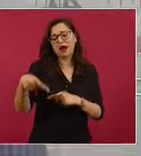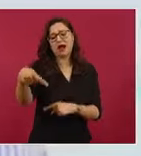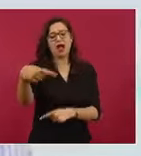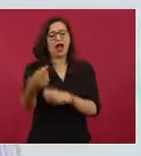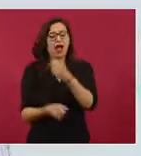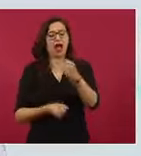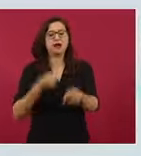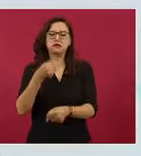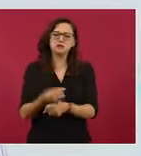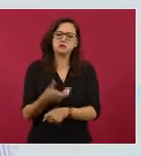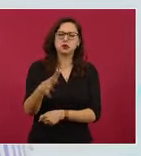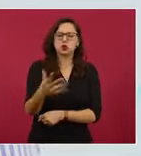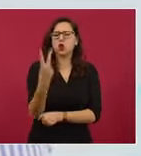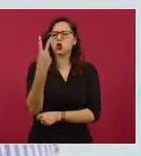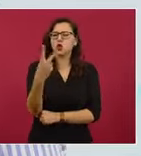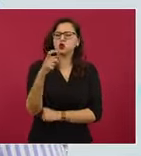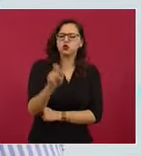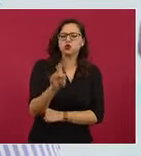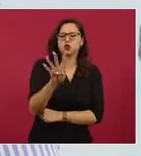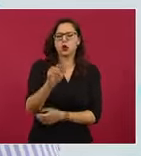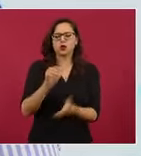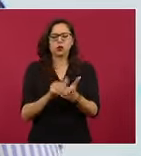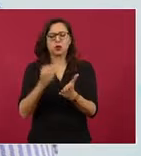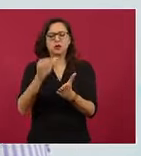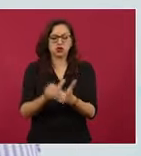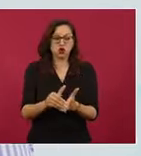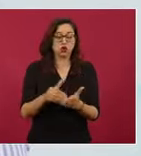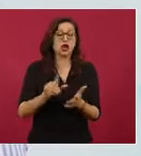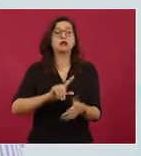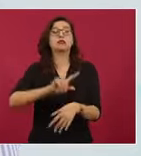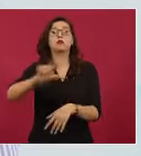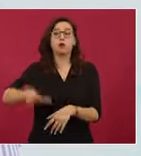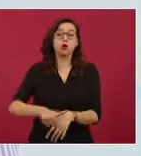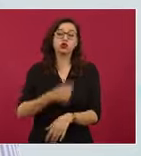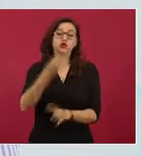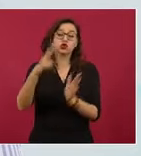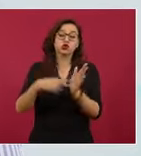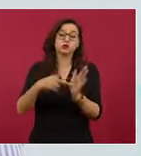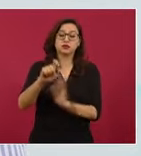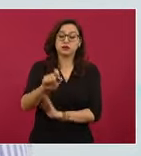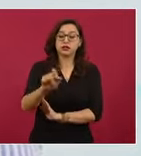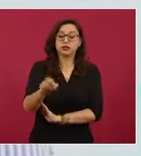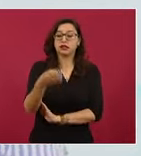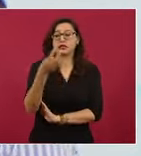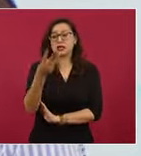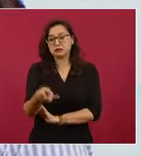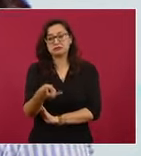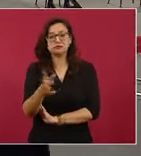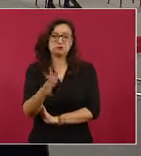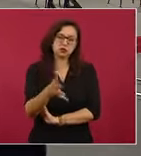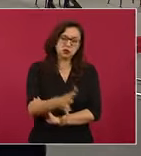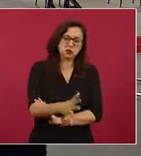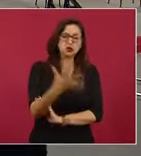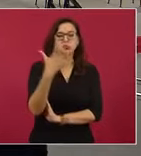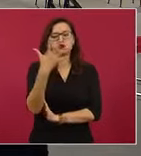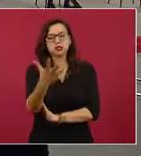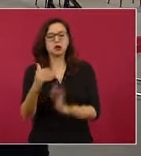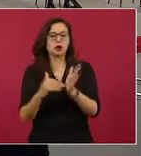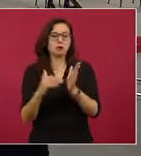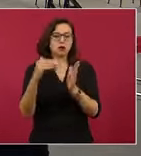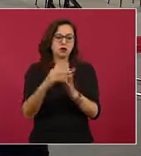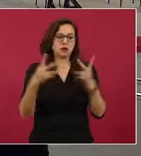de usuarios. En 2023 se espera atender unos 5 millones de pasajeros. Los mismos